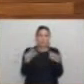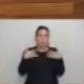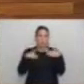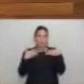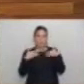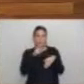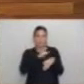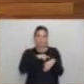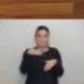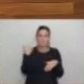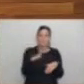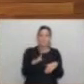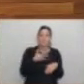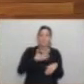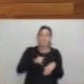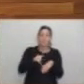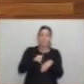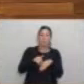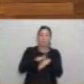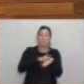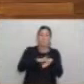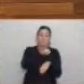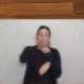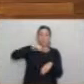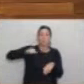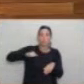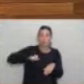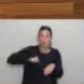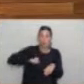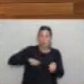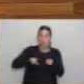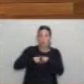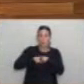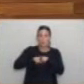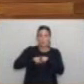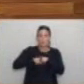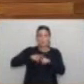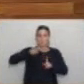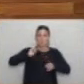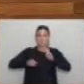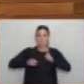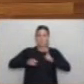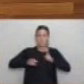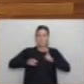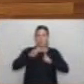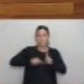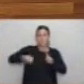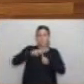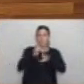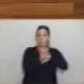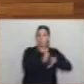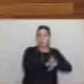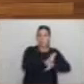sin un Estado autonómico, se arbitren y acepten soluciones bilaterales y se propongan financiaciones a la Carta.